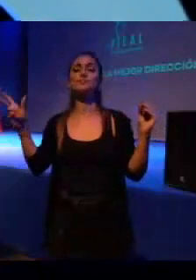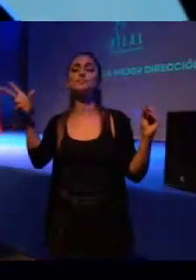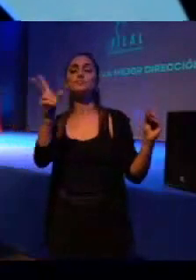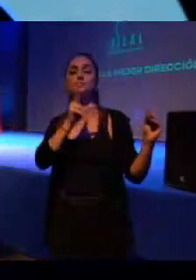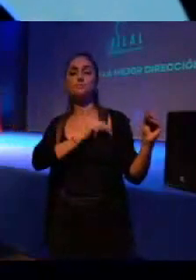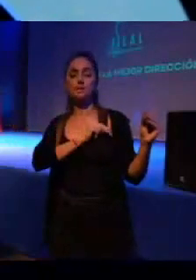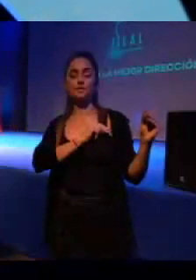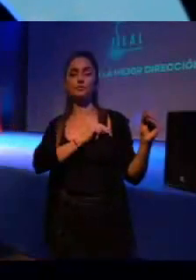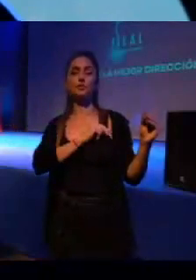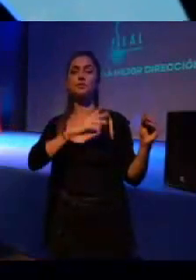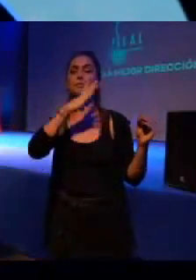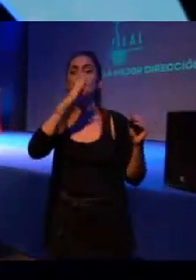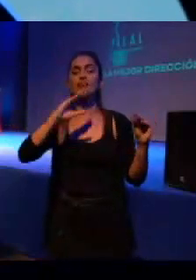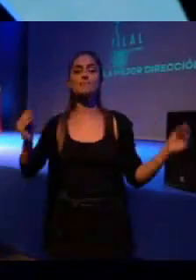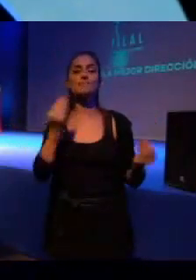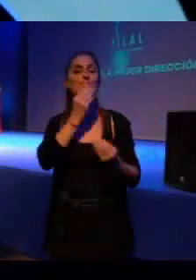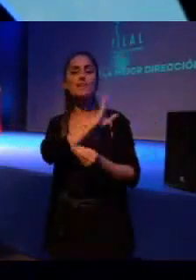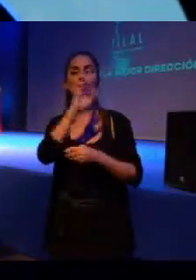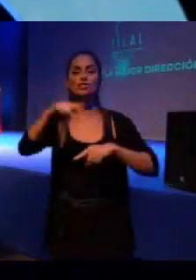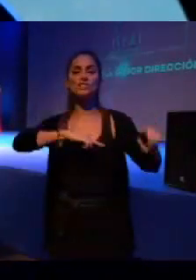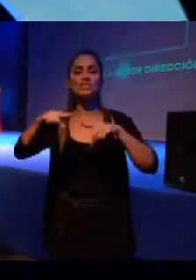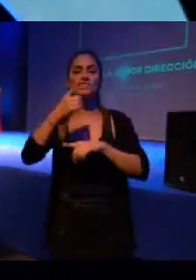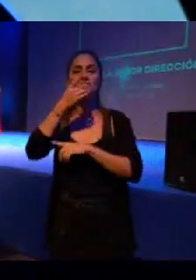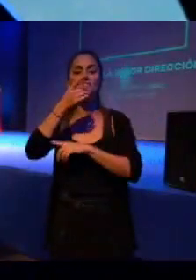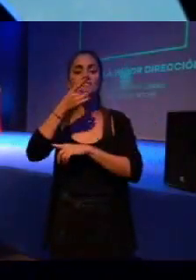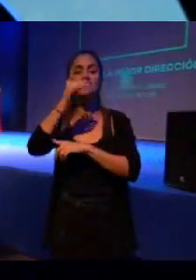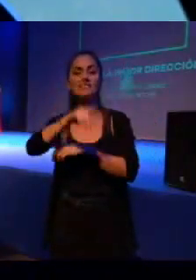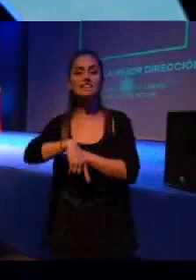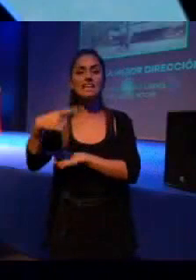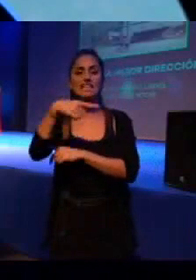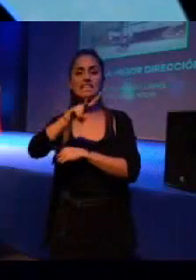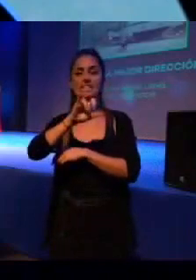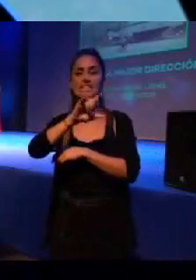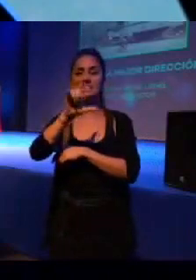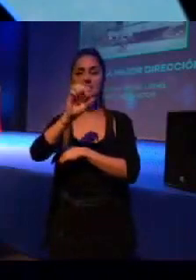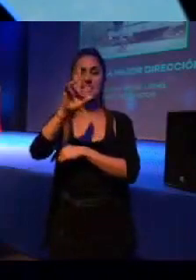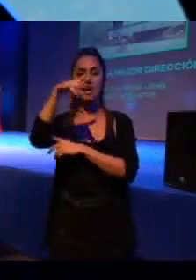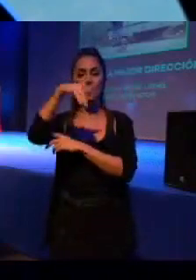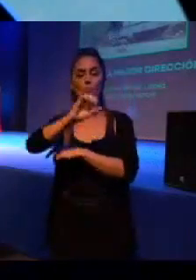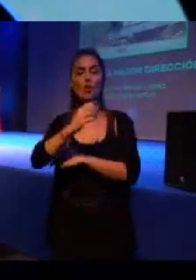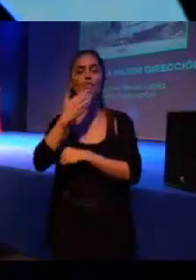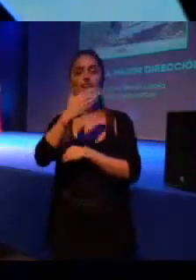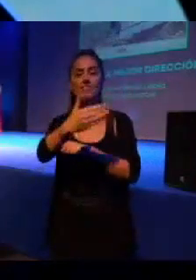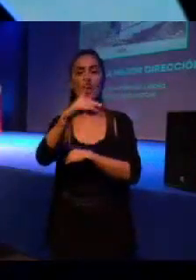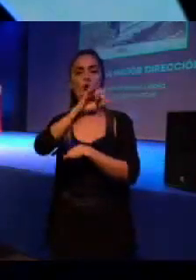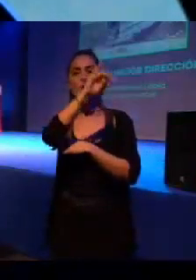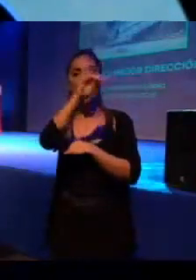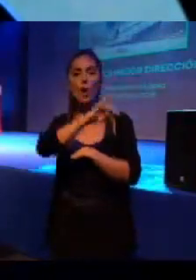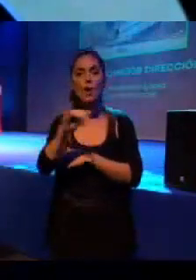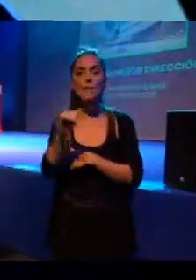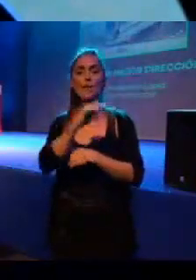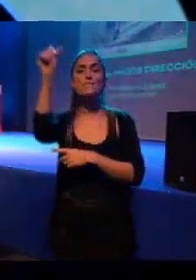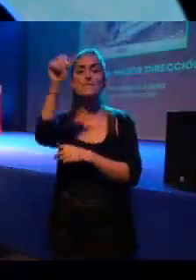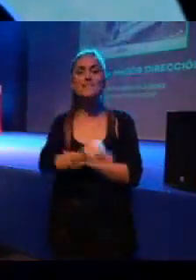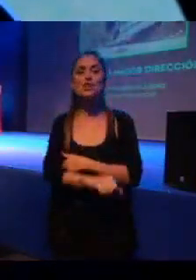la mejor dirección es para Guillermo García López, por Aunque es de noche. Y recoge el premio